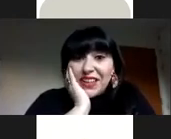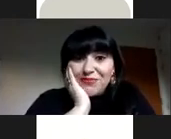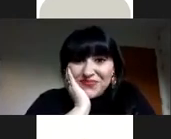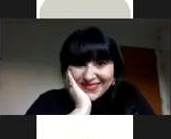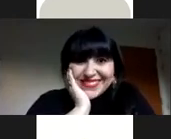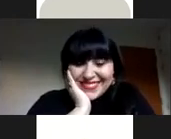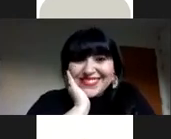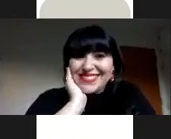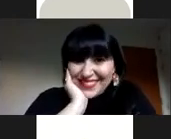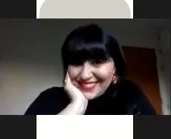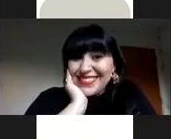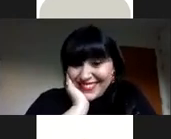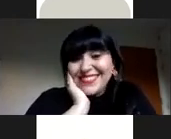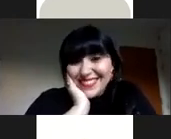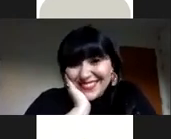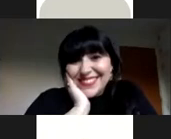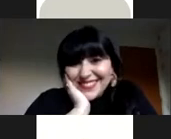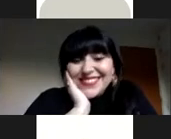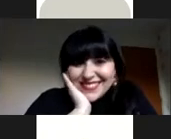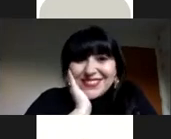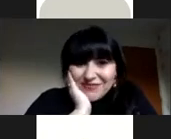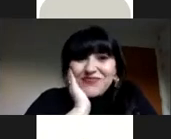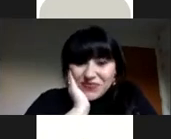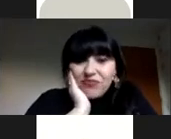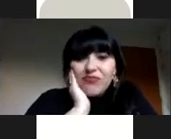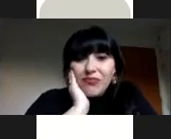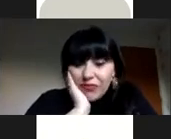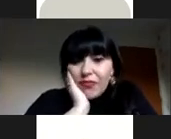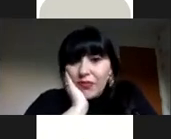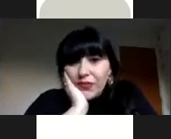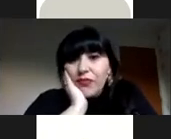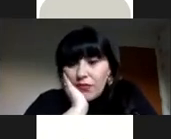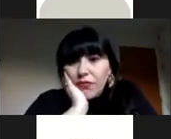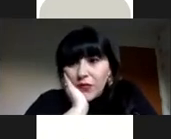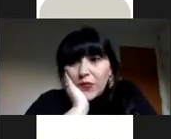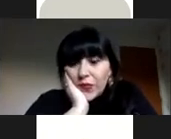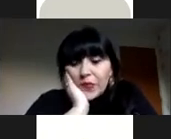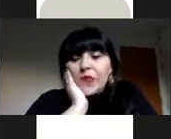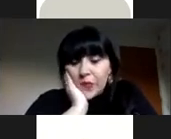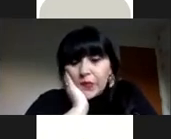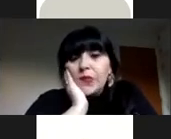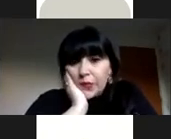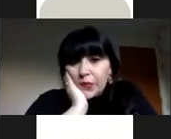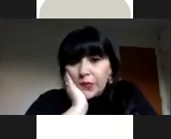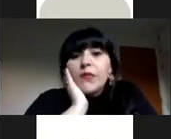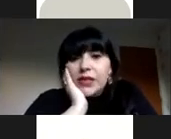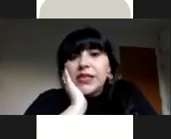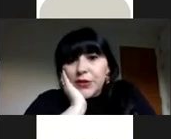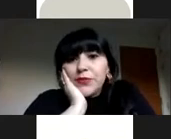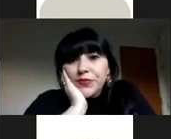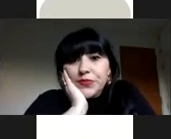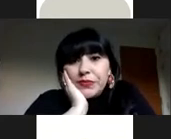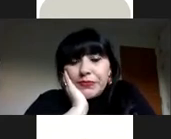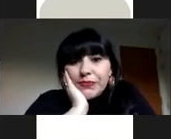previene. Claro, no previene para nada, pero, ¿verdad? Muestra una realidad de alguna manera, ¿ya? Es cierto.